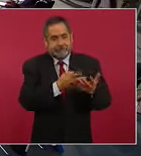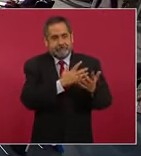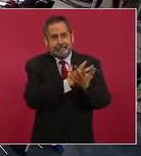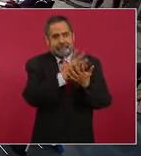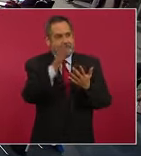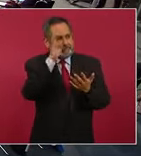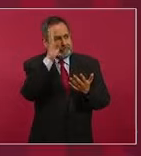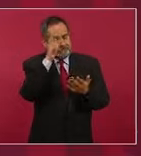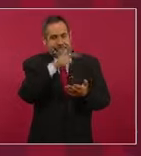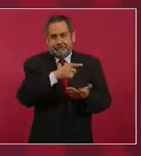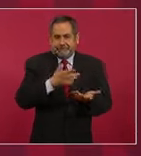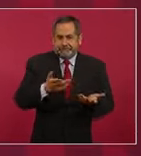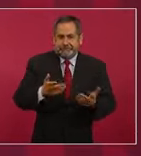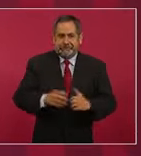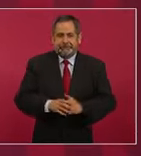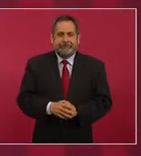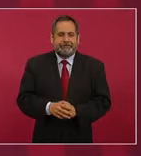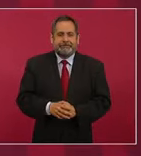pues,